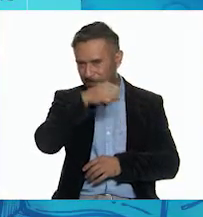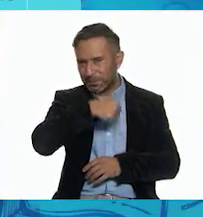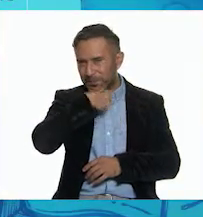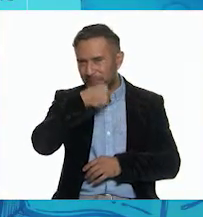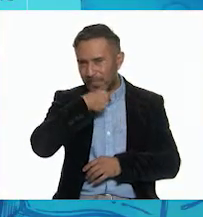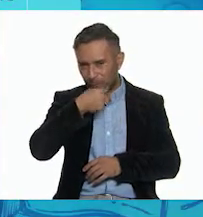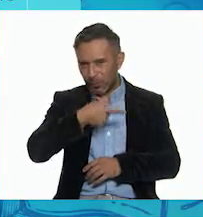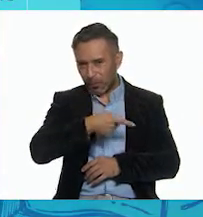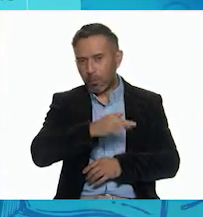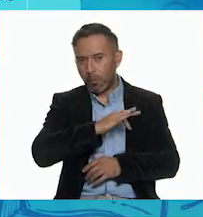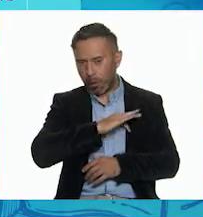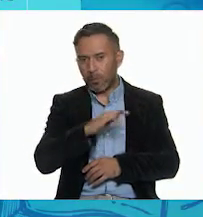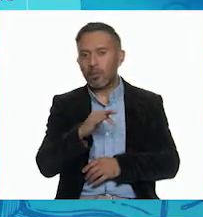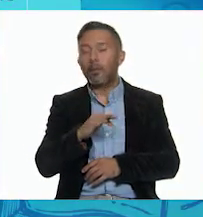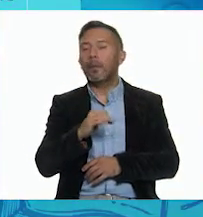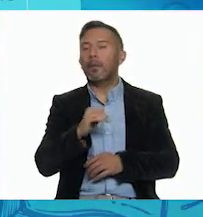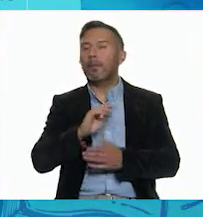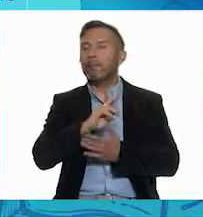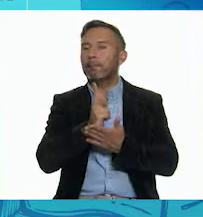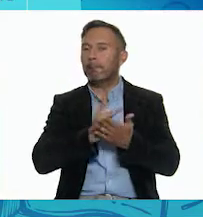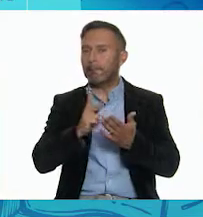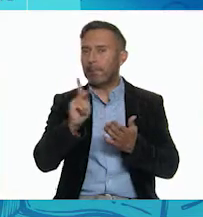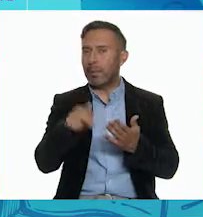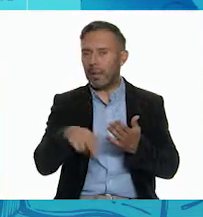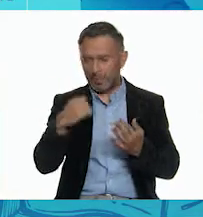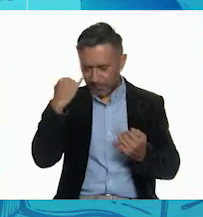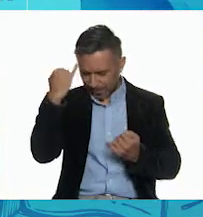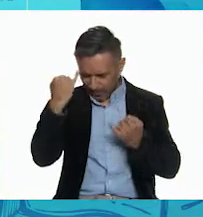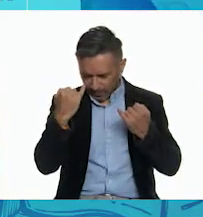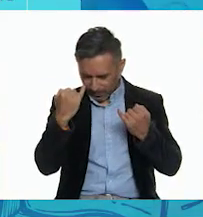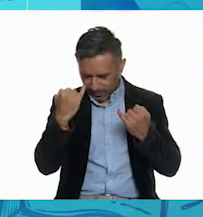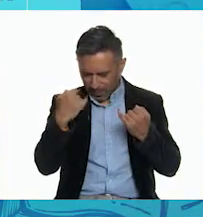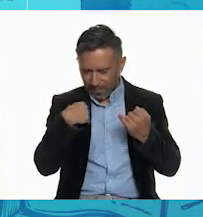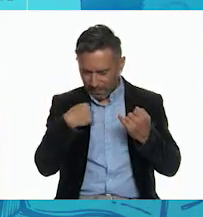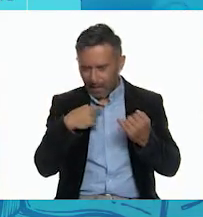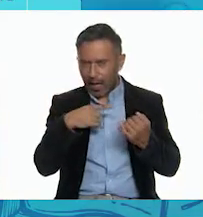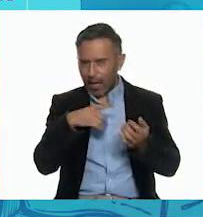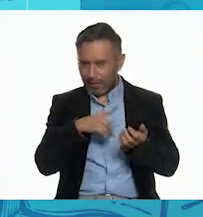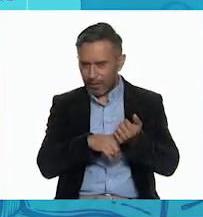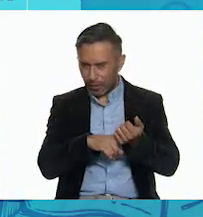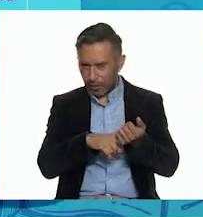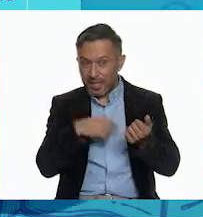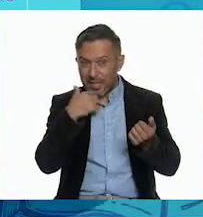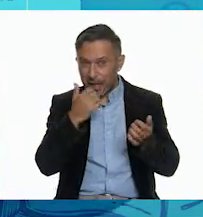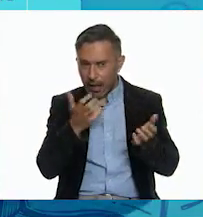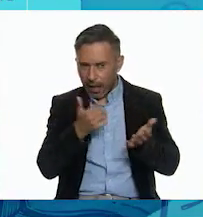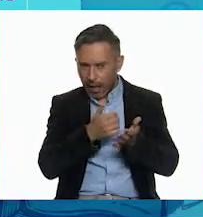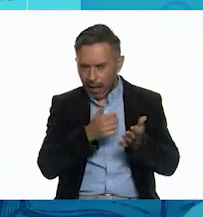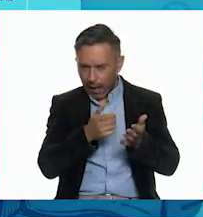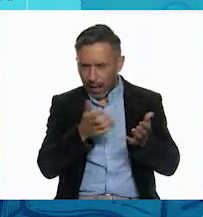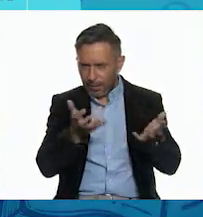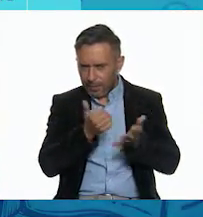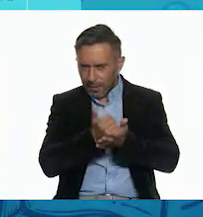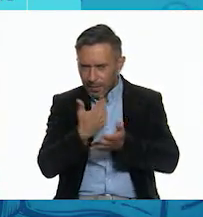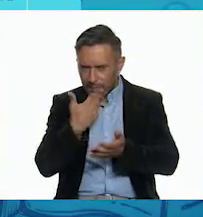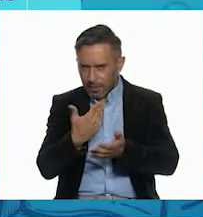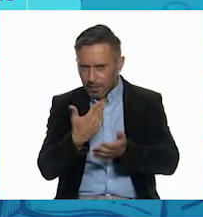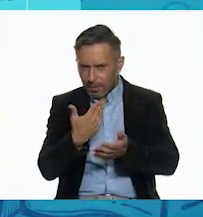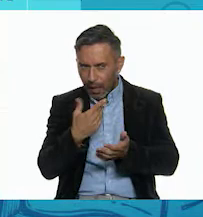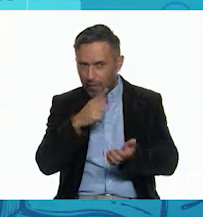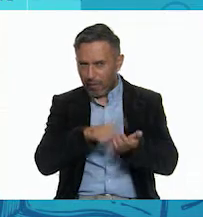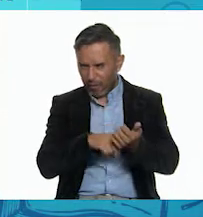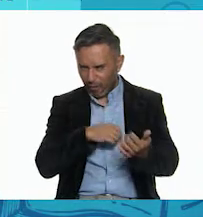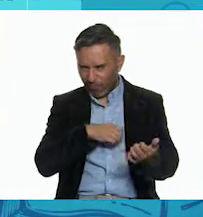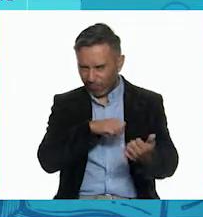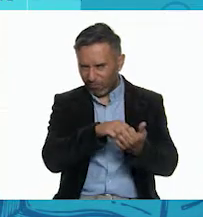la señora y obligarla a hacer cosas buenas, pero pensando que son malas. Y lo hace por supervivencia,